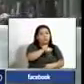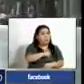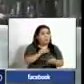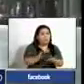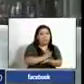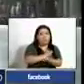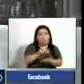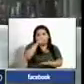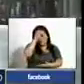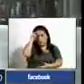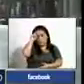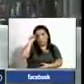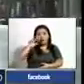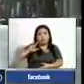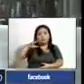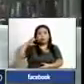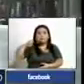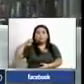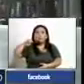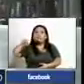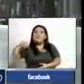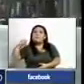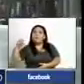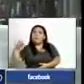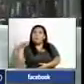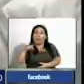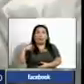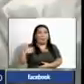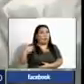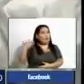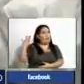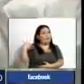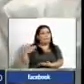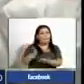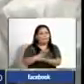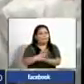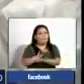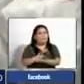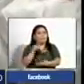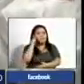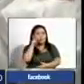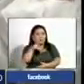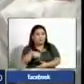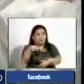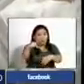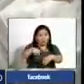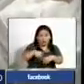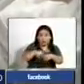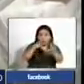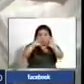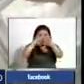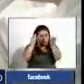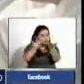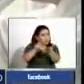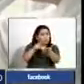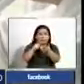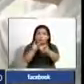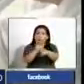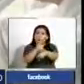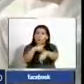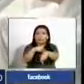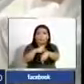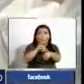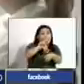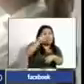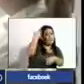desocupación subió en 300.000 personas en marzo, una cifra histórica. En medio de la peor crisis que el planeta ha enfrentado desde la